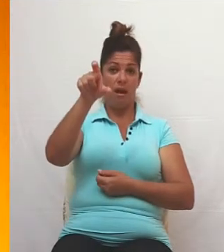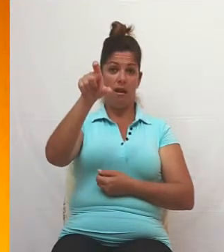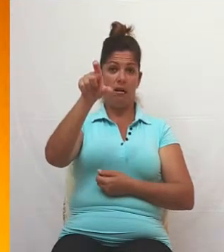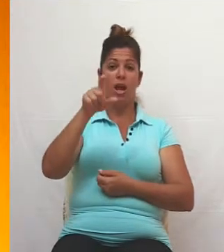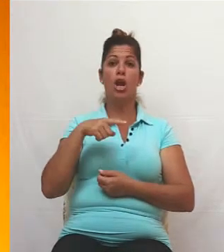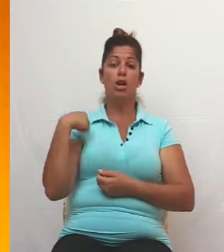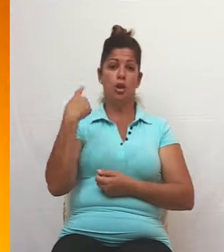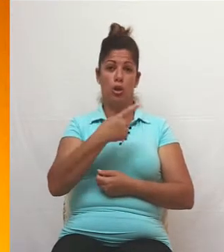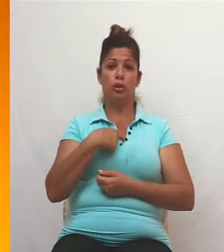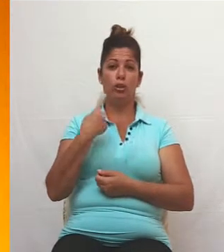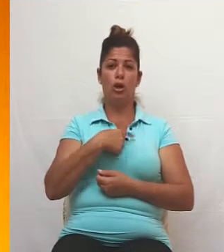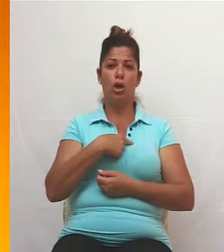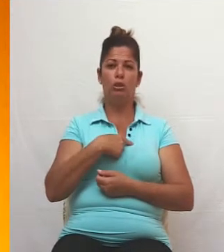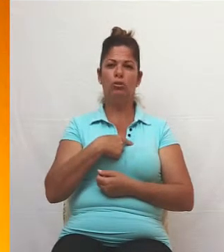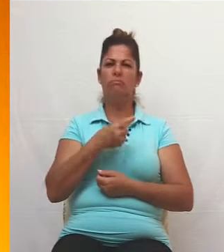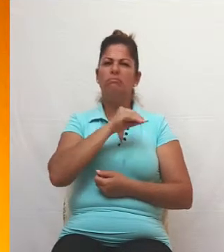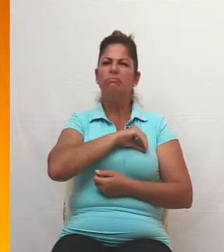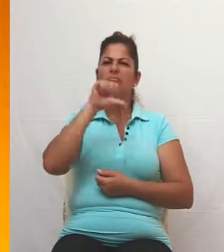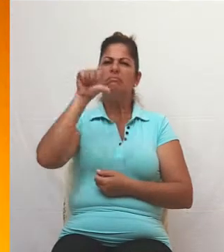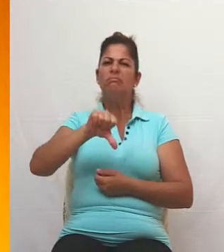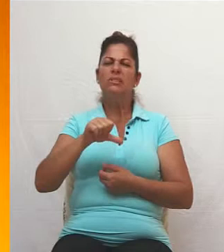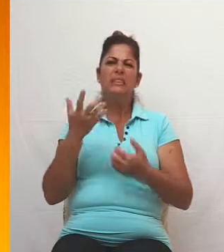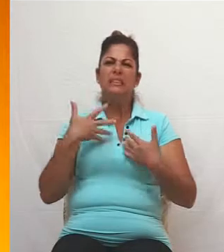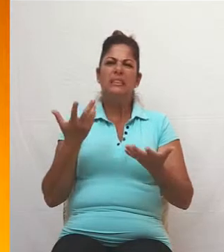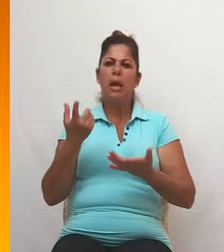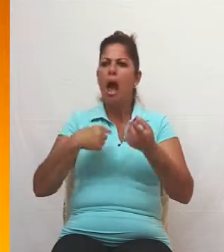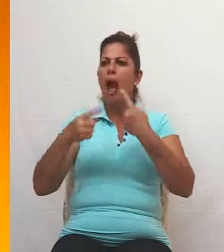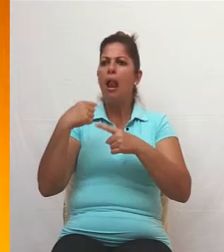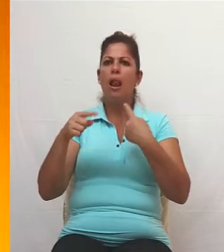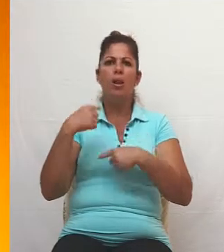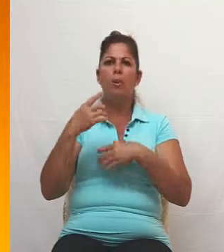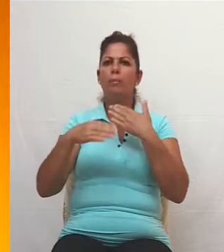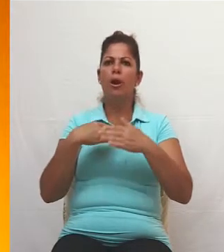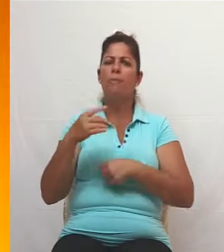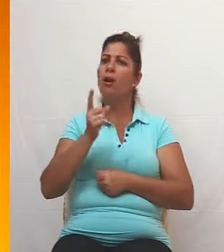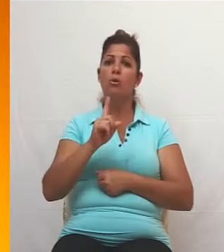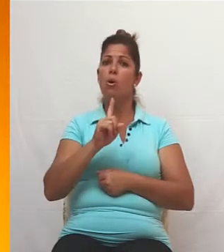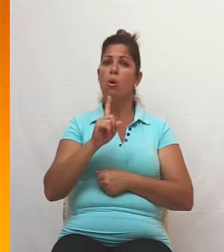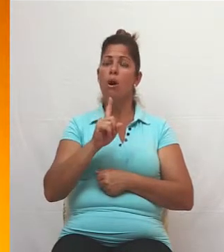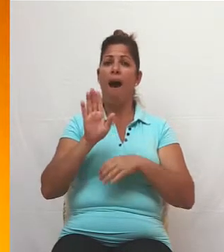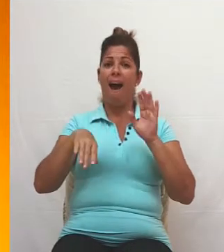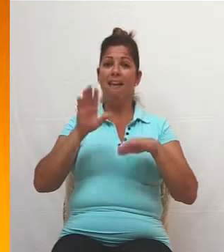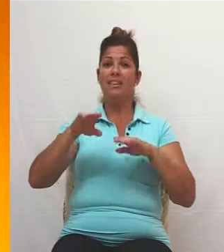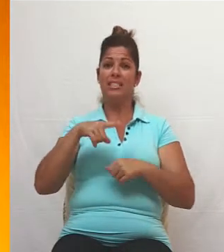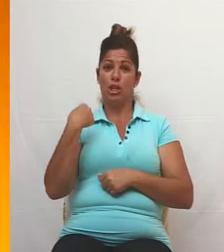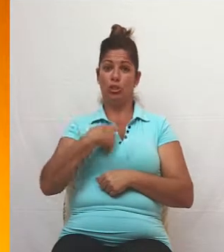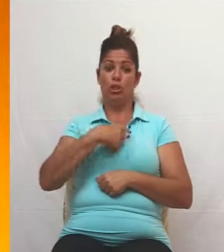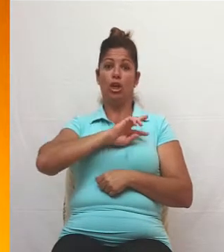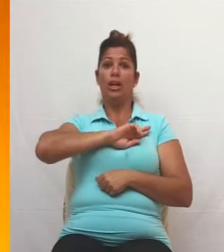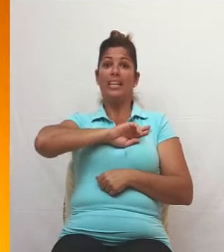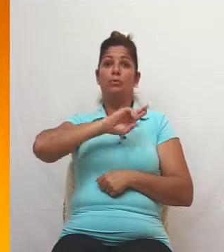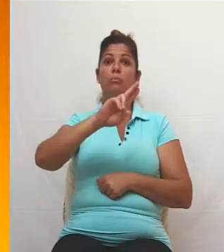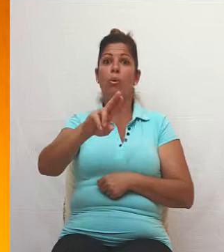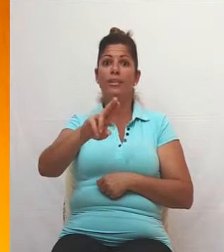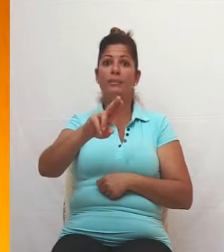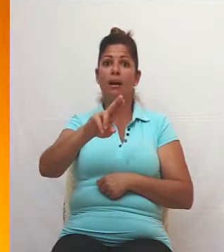al final de cuentas lo que nos daña no es lo que nos sucede sino nuestra respuesta